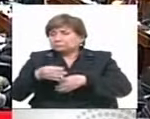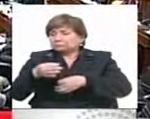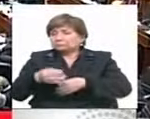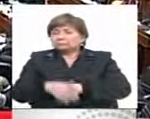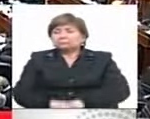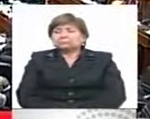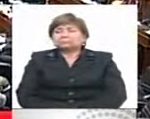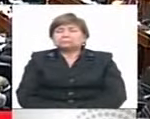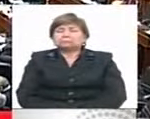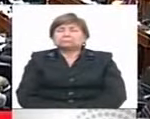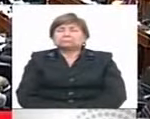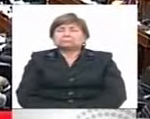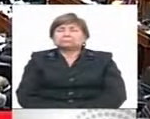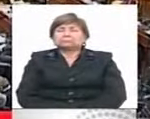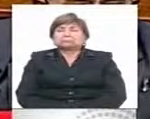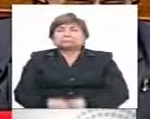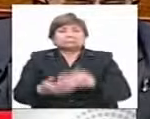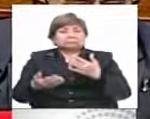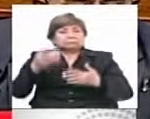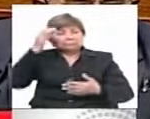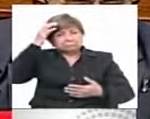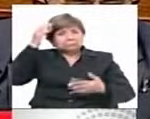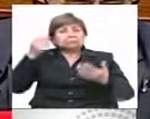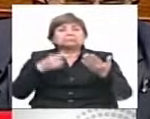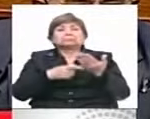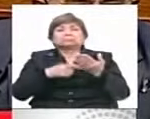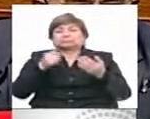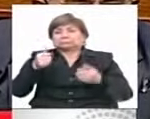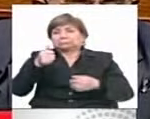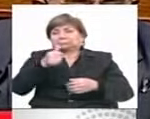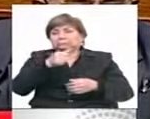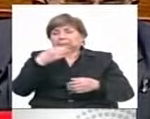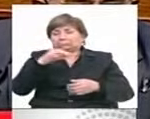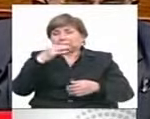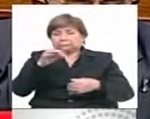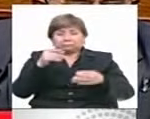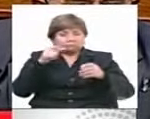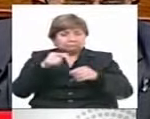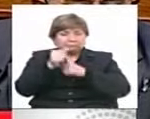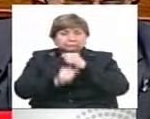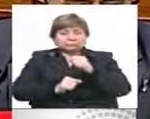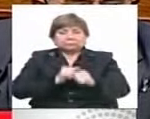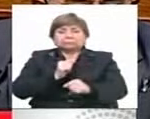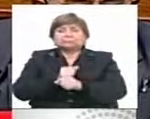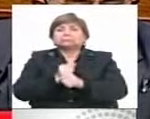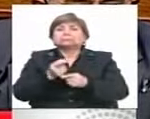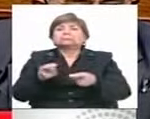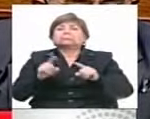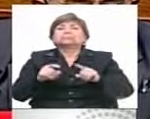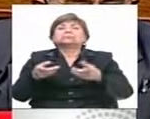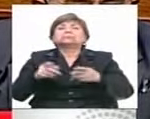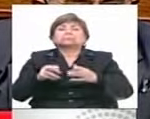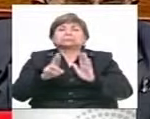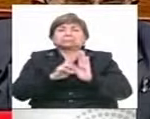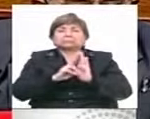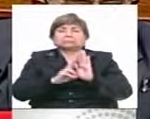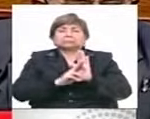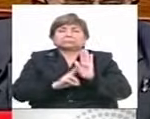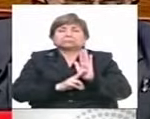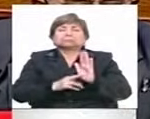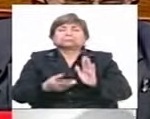30 segundos adicionales. Y si hay capacidad técnica, porque son los mismos de siempre que están tantos años, ¿cuándo va a salir ese